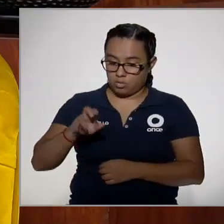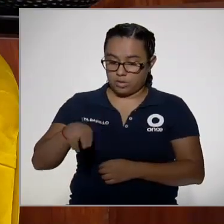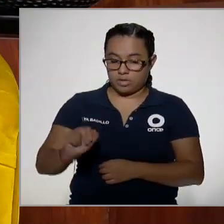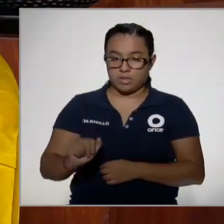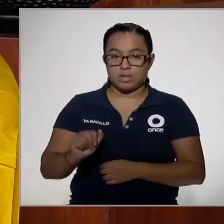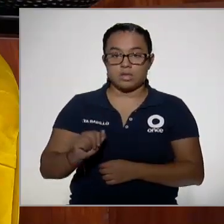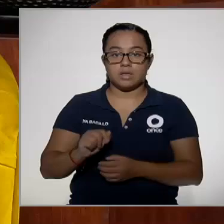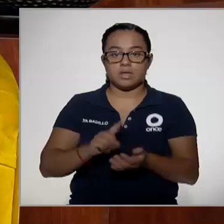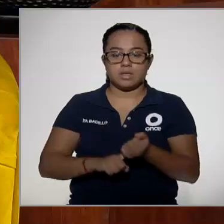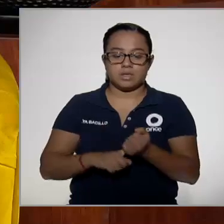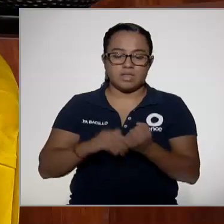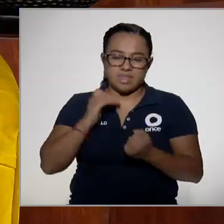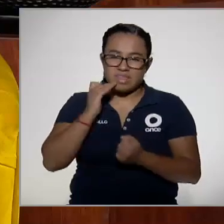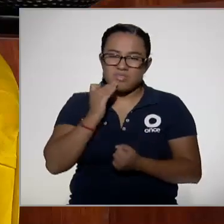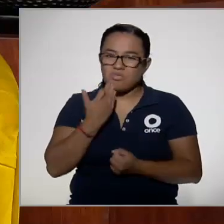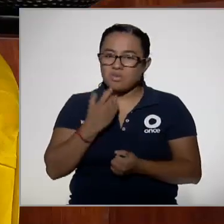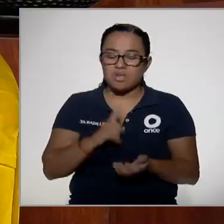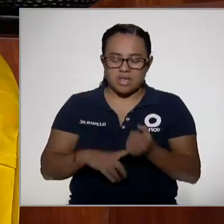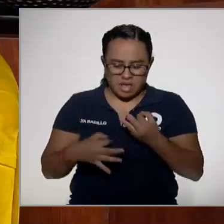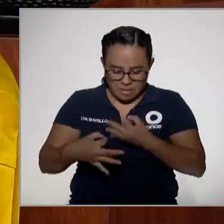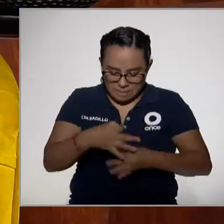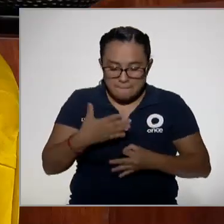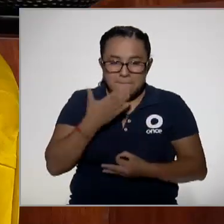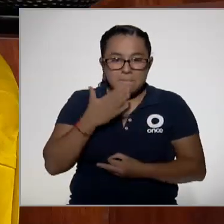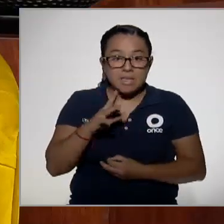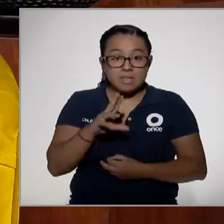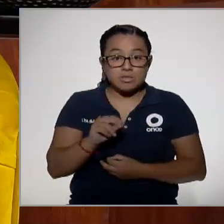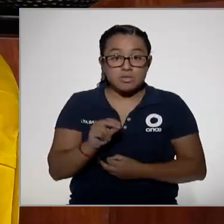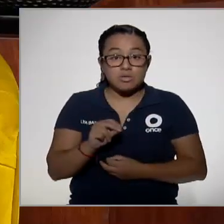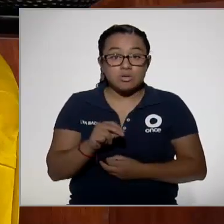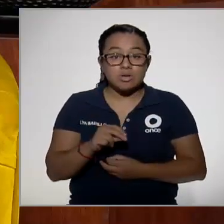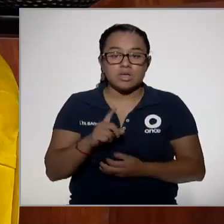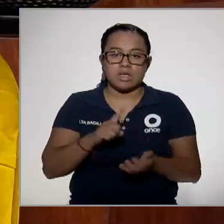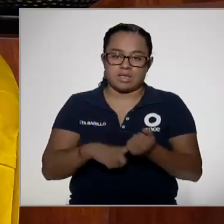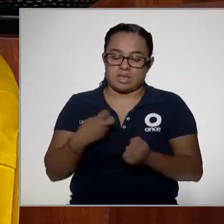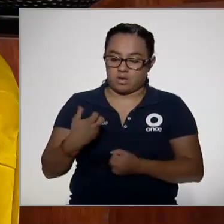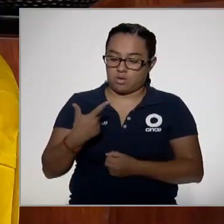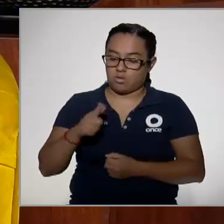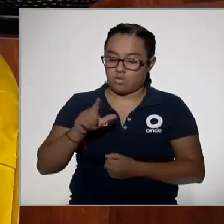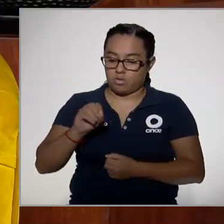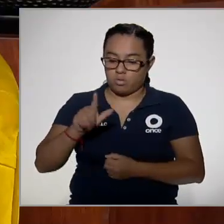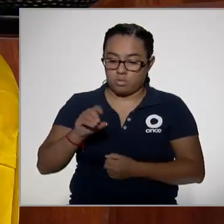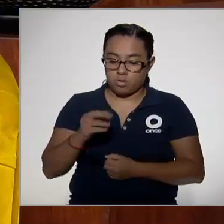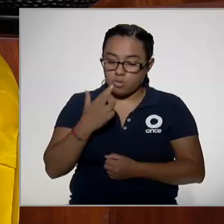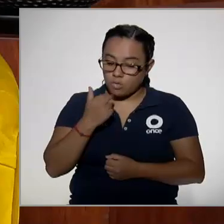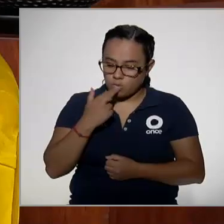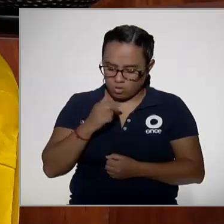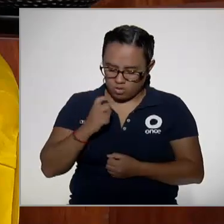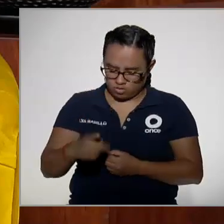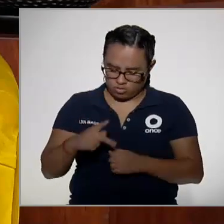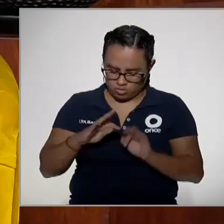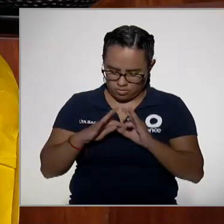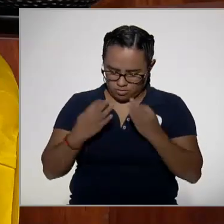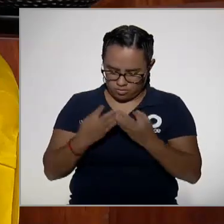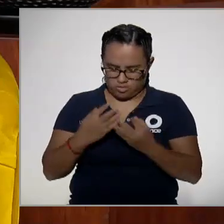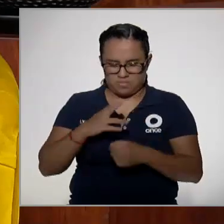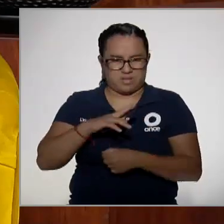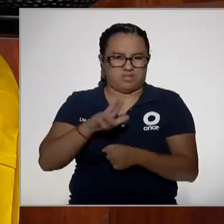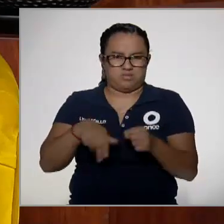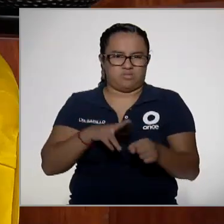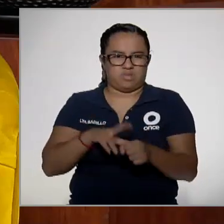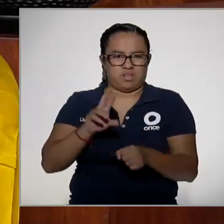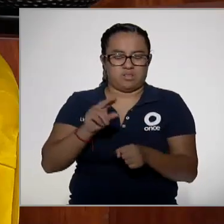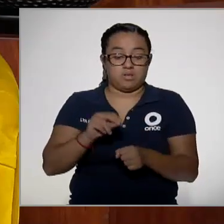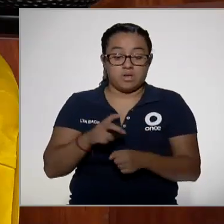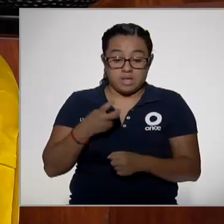de hemoglobina se está de forma no se producen de manera correcta y eso hace que el glóbulo rojo adquiera una forma anormal y por lo tanto la sobrevida de